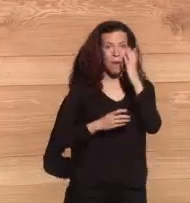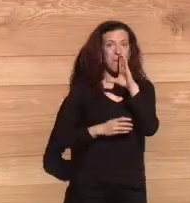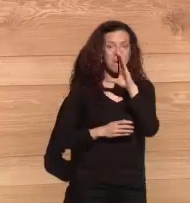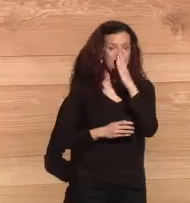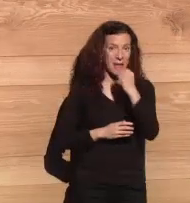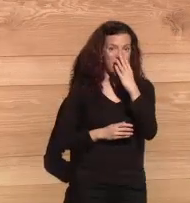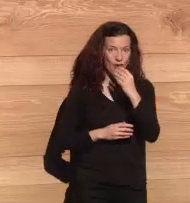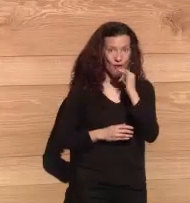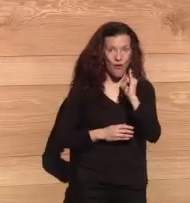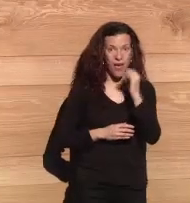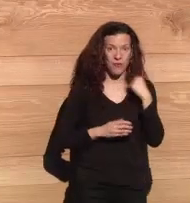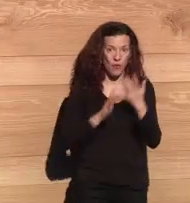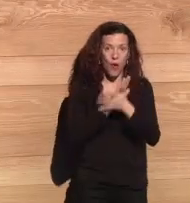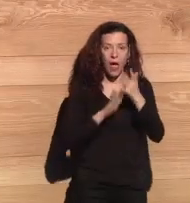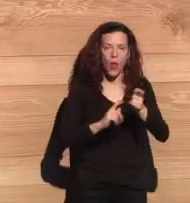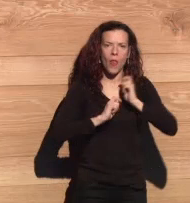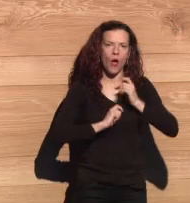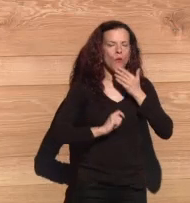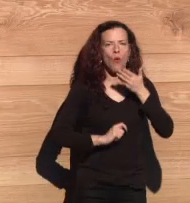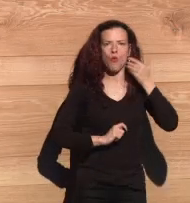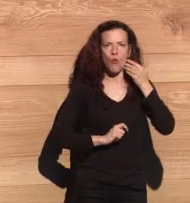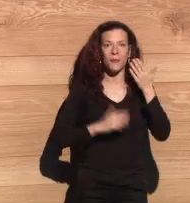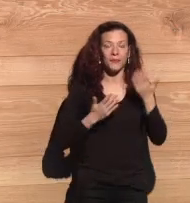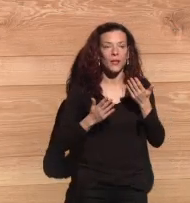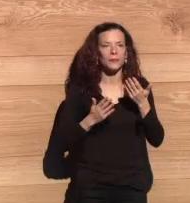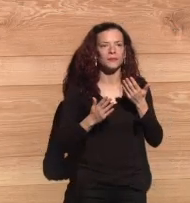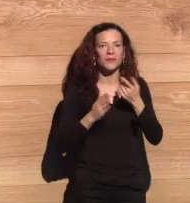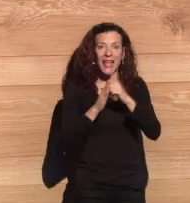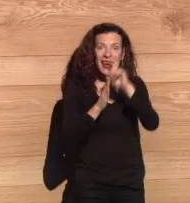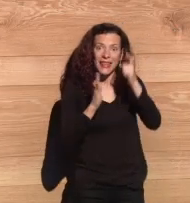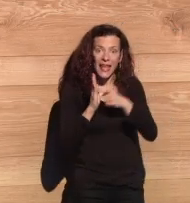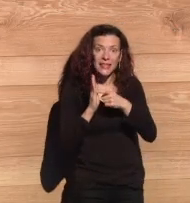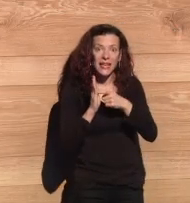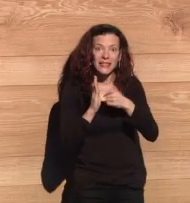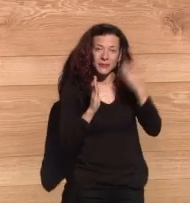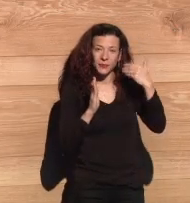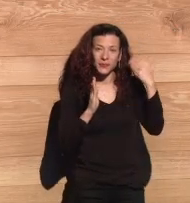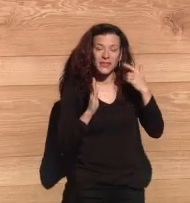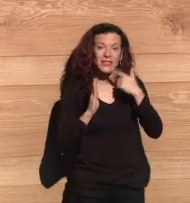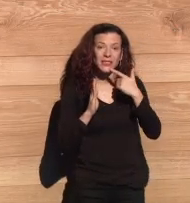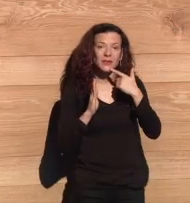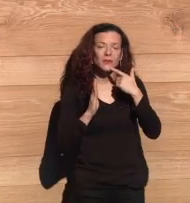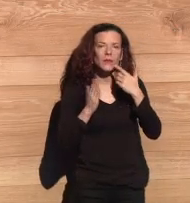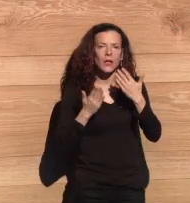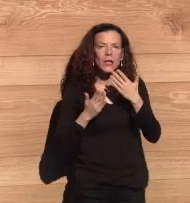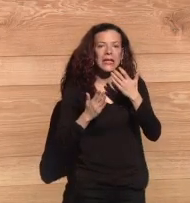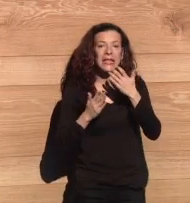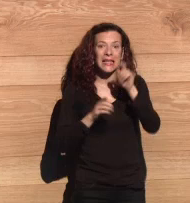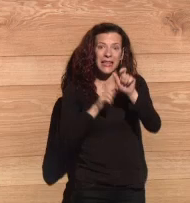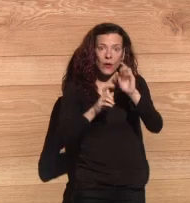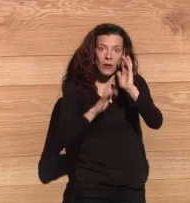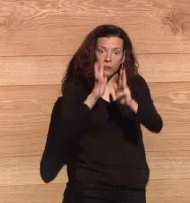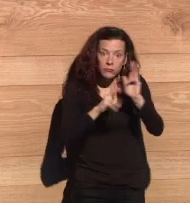Álvaro, que había leyes que castigaban tanto a los que hurtaban como a los